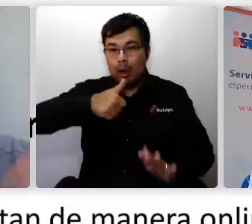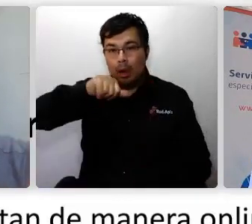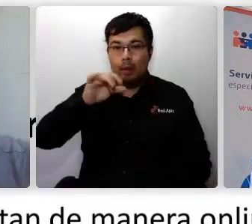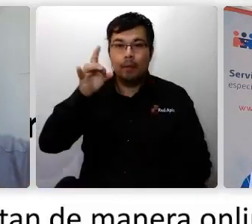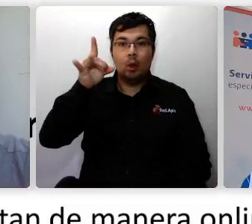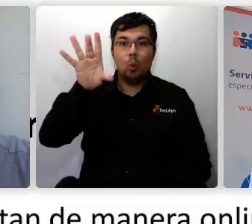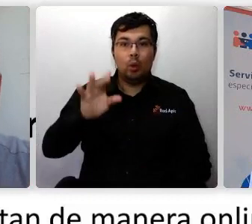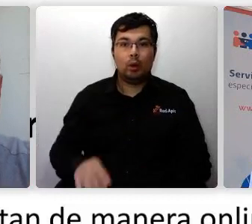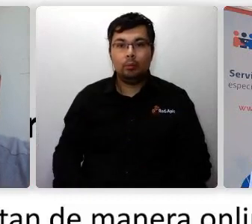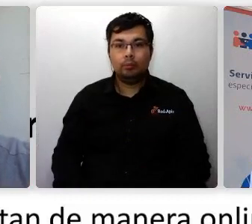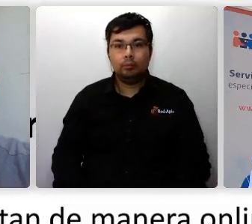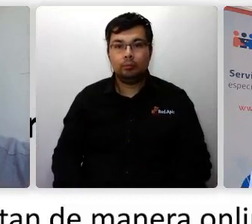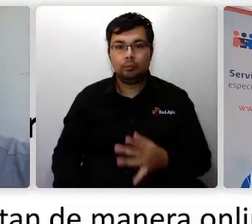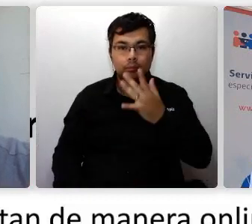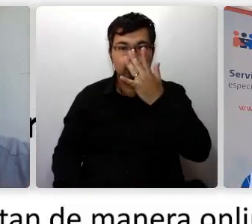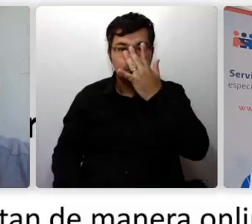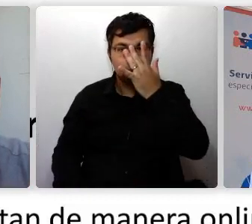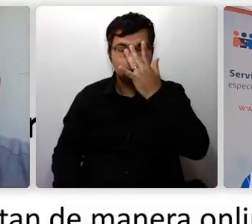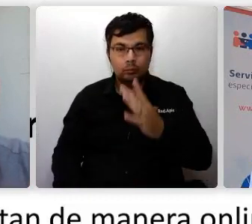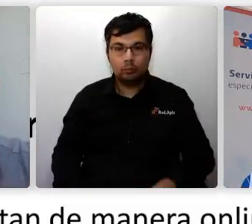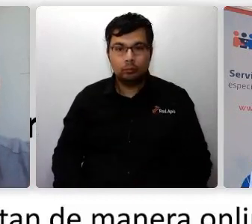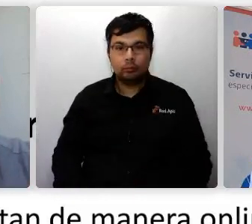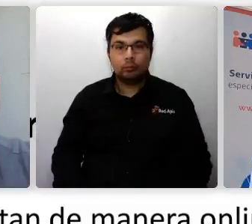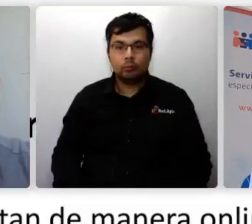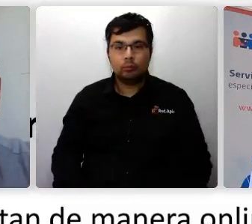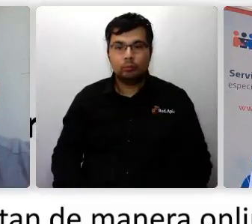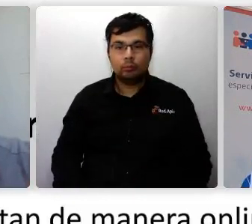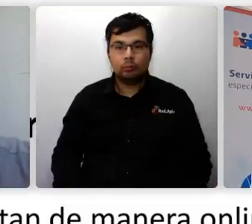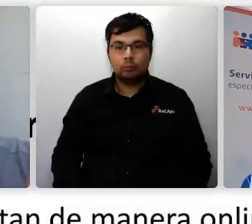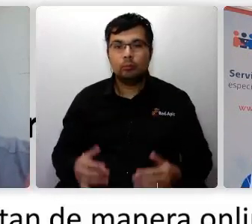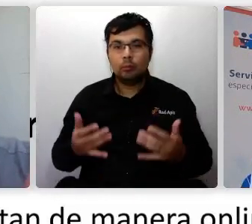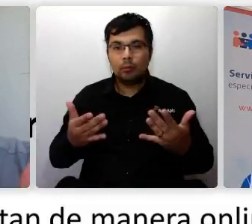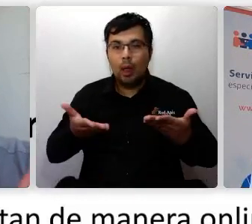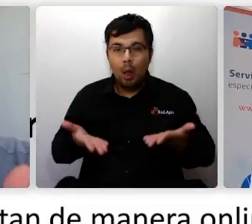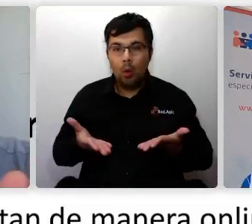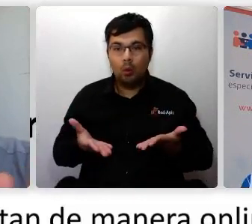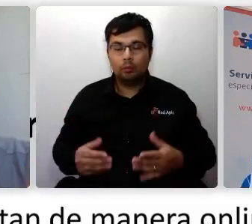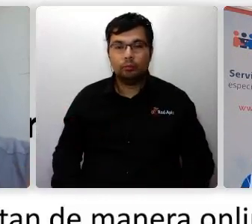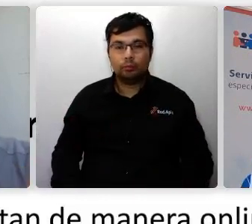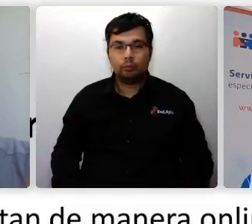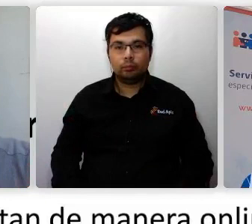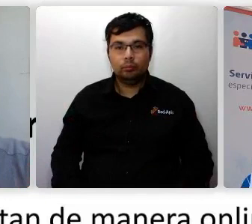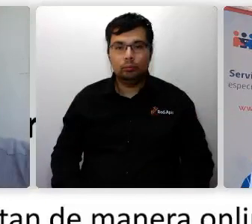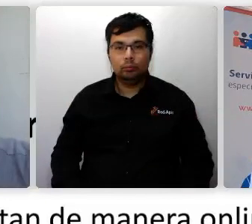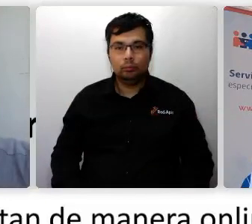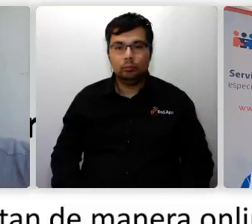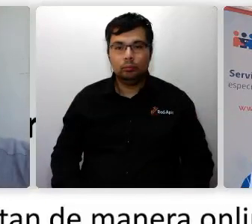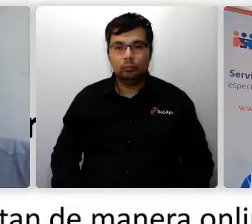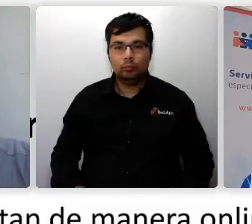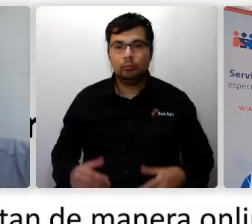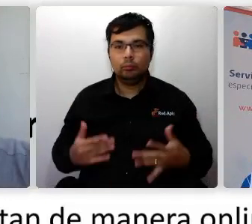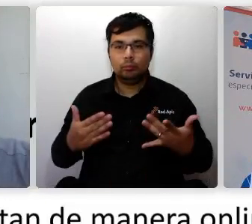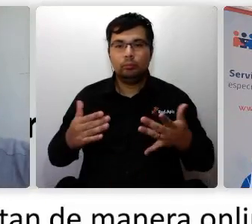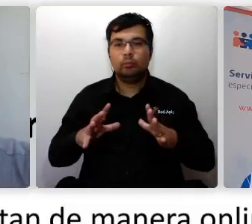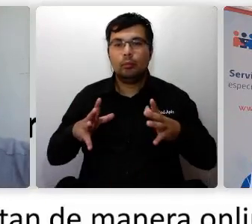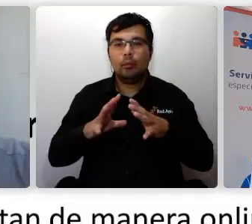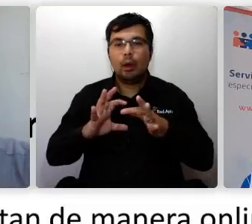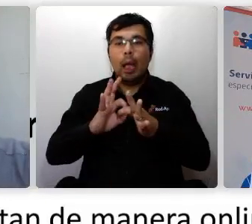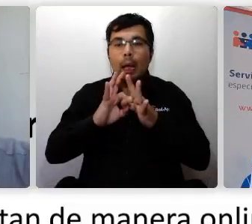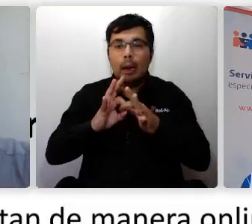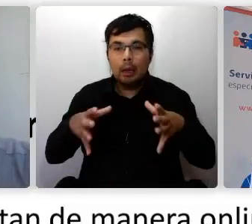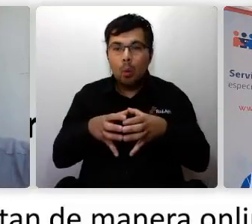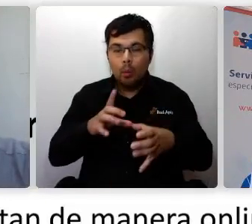estuvo y está muy de moda para varios servicios que podemos generar. Agradecer, insisto, al equipo de DECON que nos ayuda a través del chat a aclarar las consultas